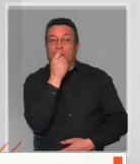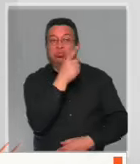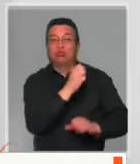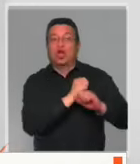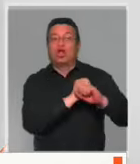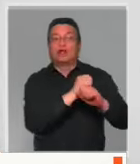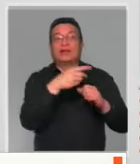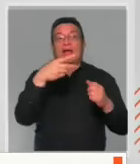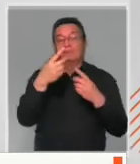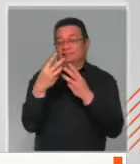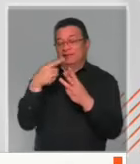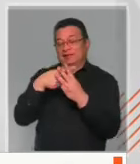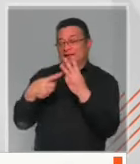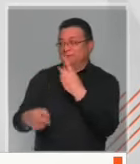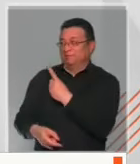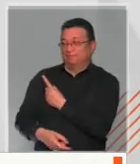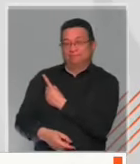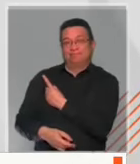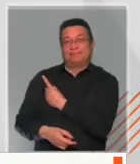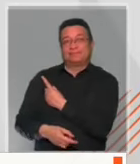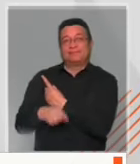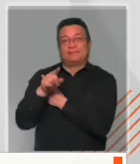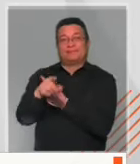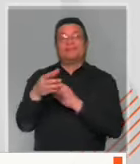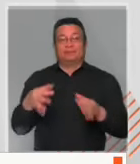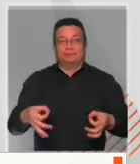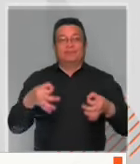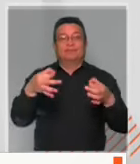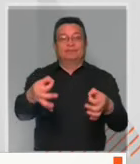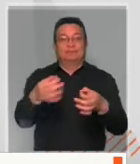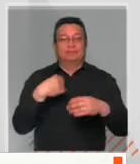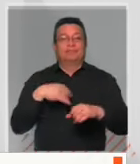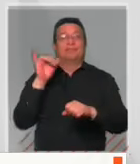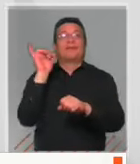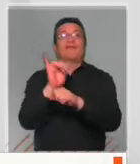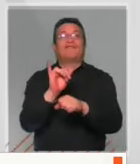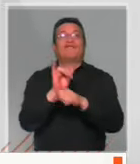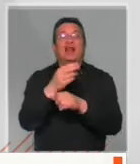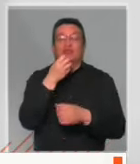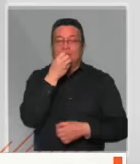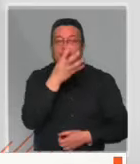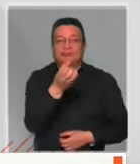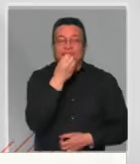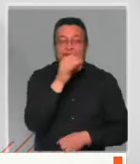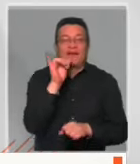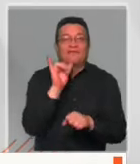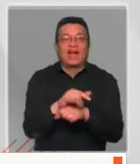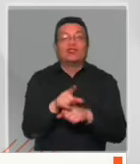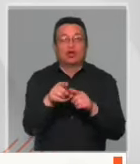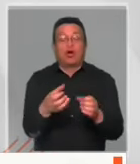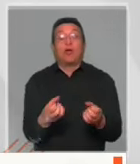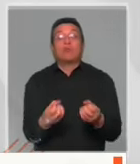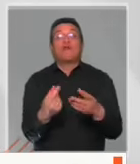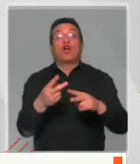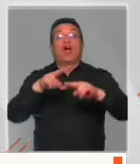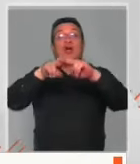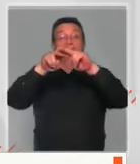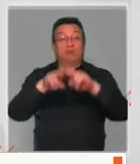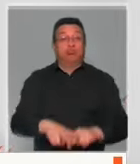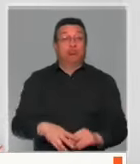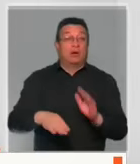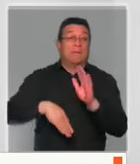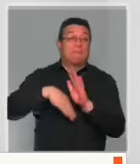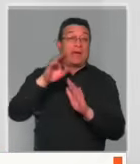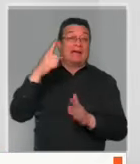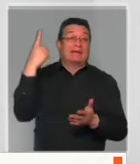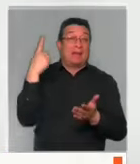Hermosilla, Villalobos y su marido por la supuesta presentación de declaraciones maliciosamente falsas que habrían causado un perjuicio fiscal superior a